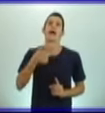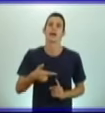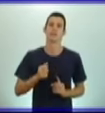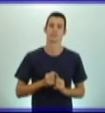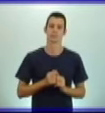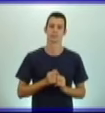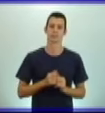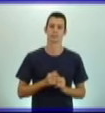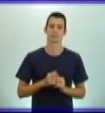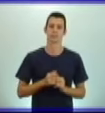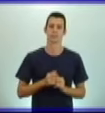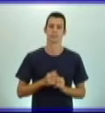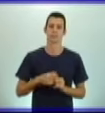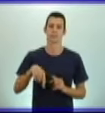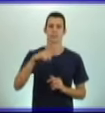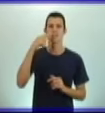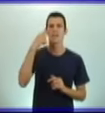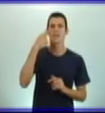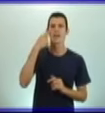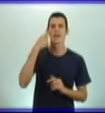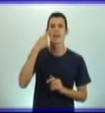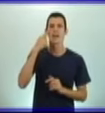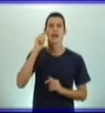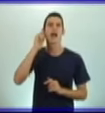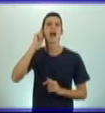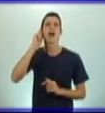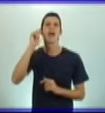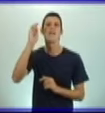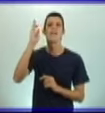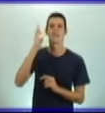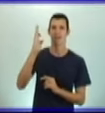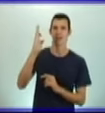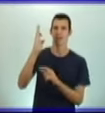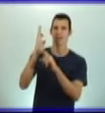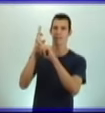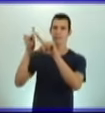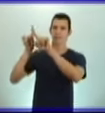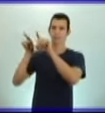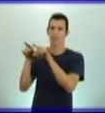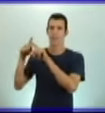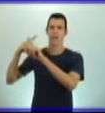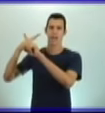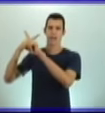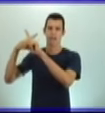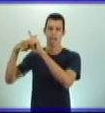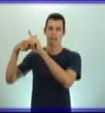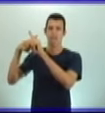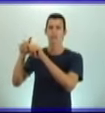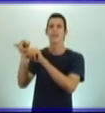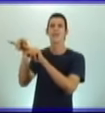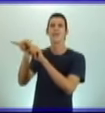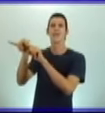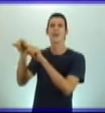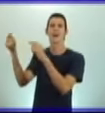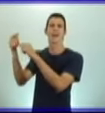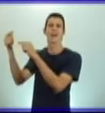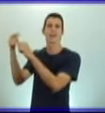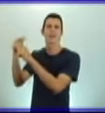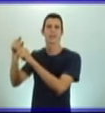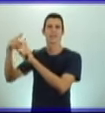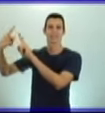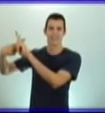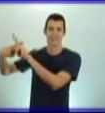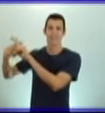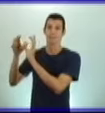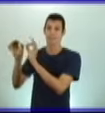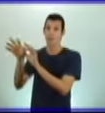no tiene necesariamente que ser x. Vamos a ver este ejemplo que nos dice, sea la función f definida de r en aster por